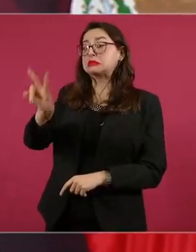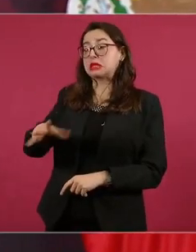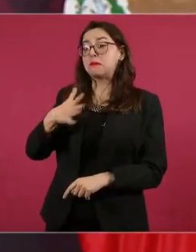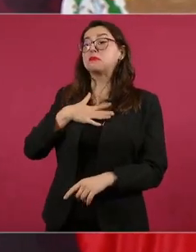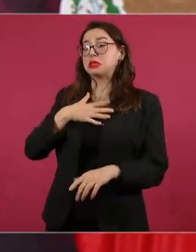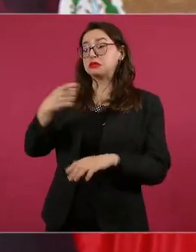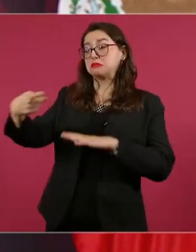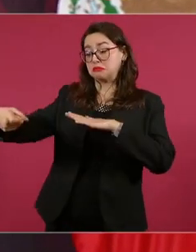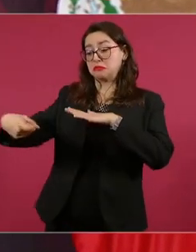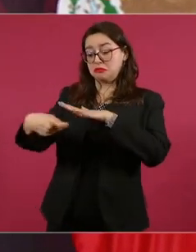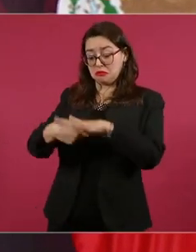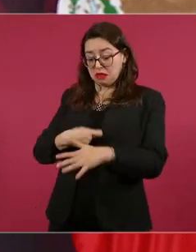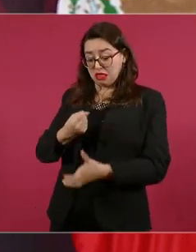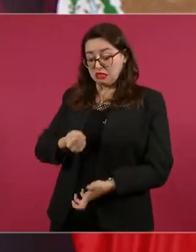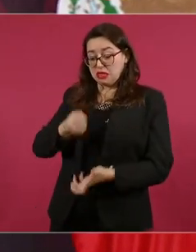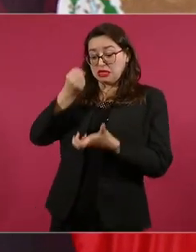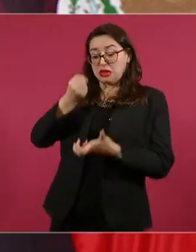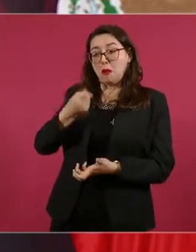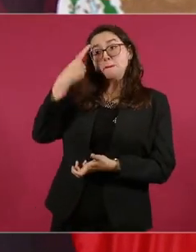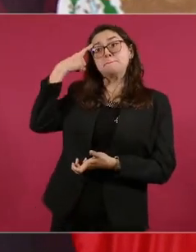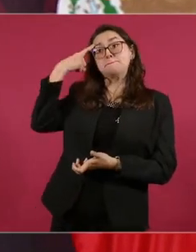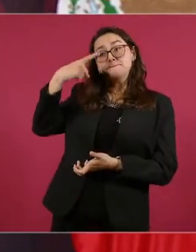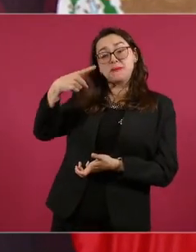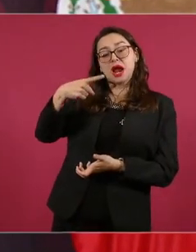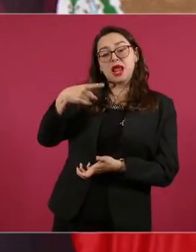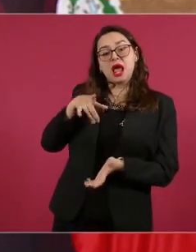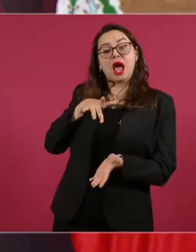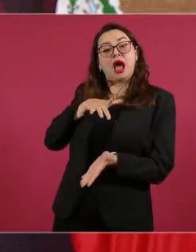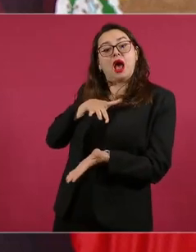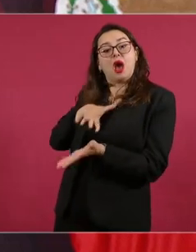en la campaña presidencial